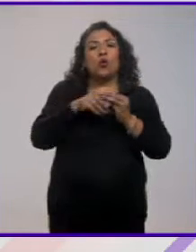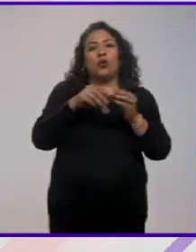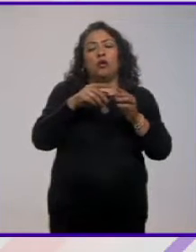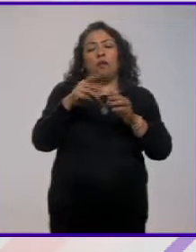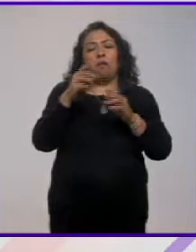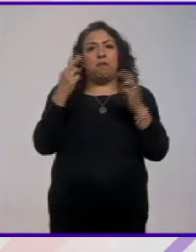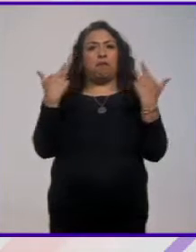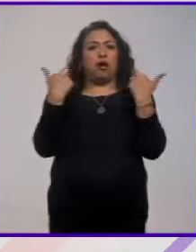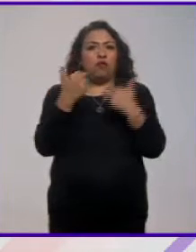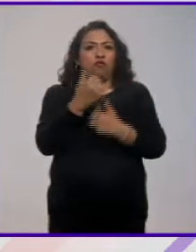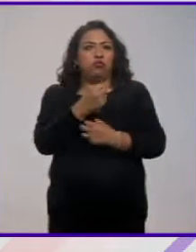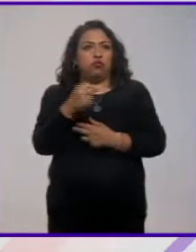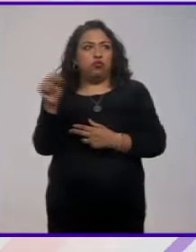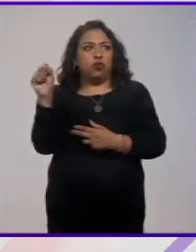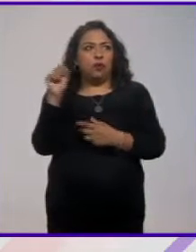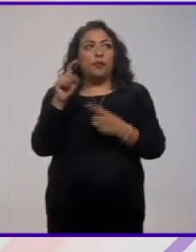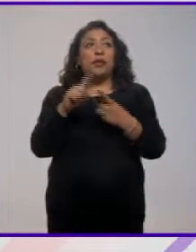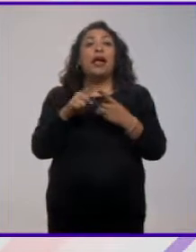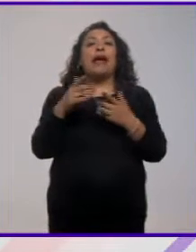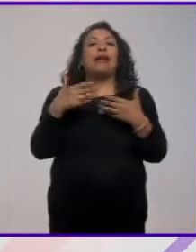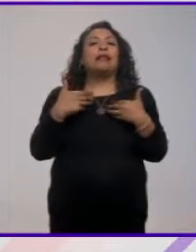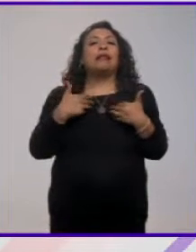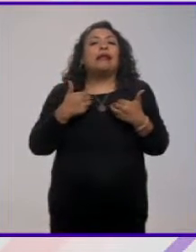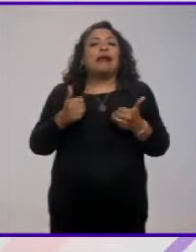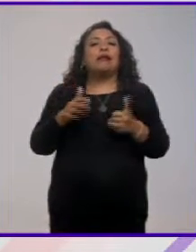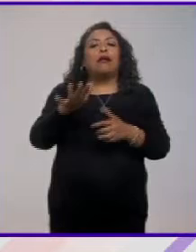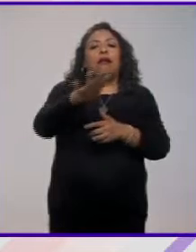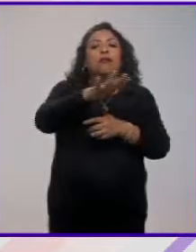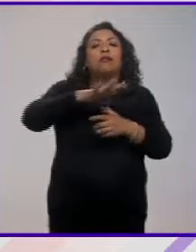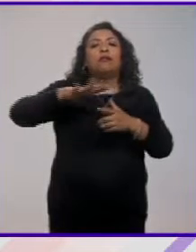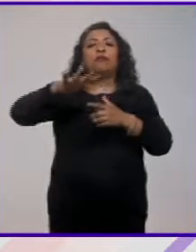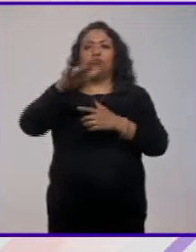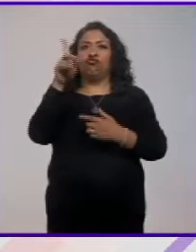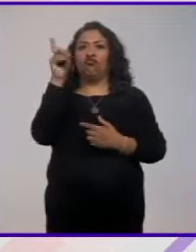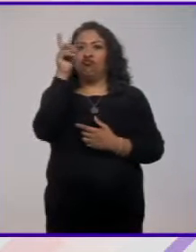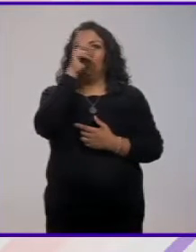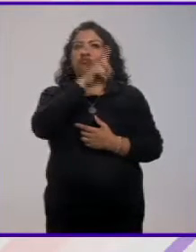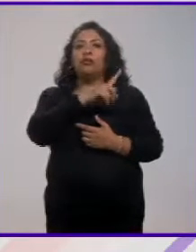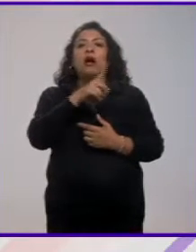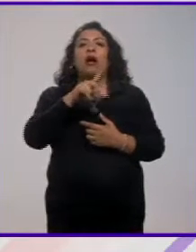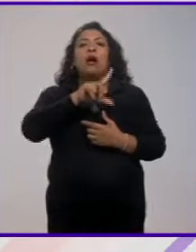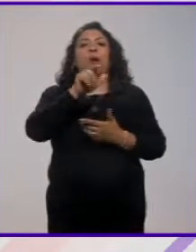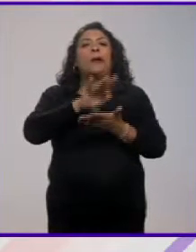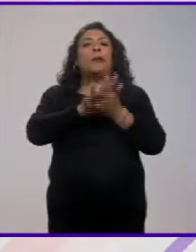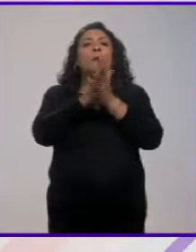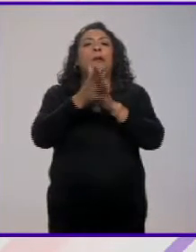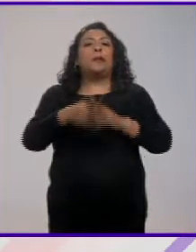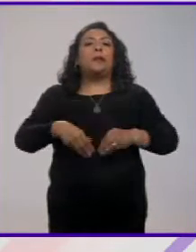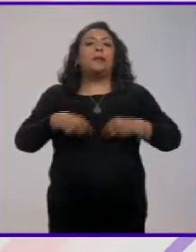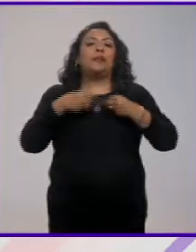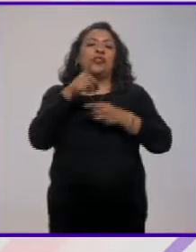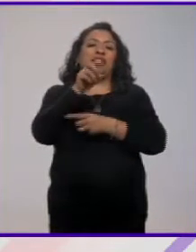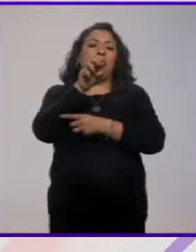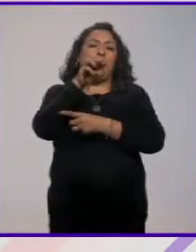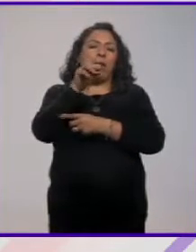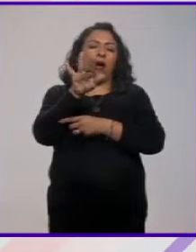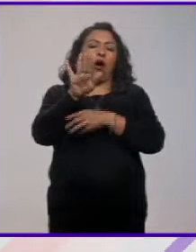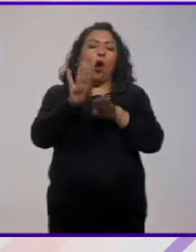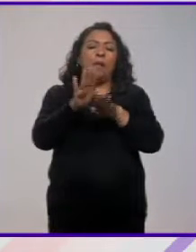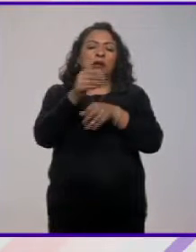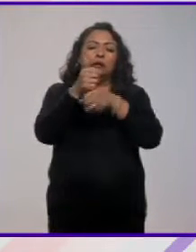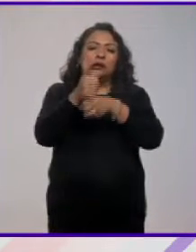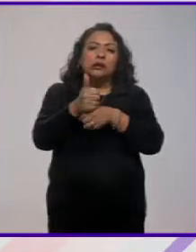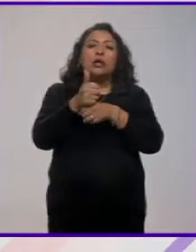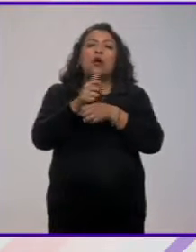grandes maestros, donde entendió las situaciones complejas que dan vida al drama y que le permitieron